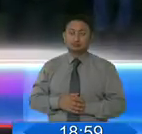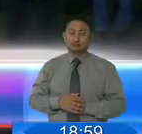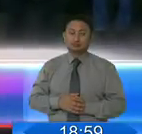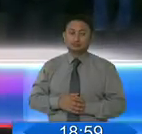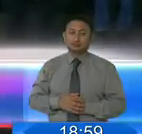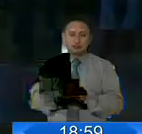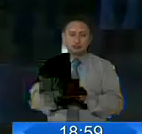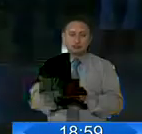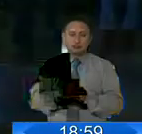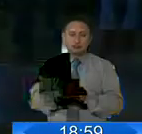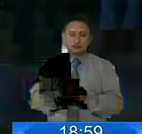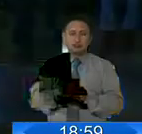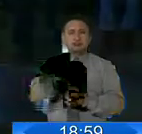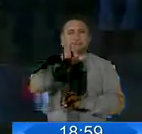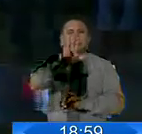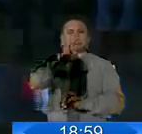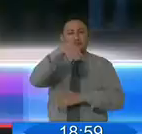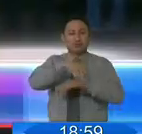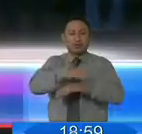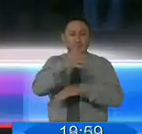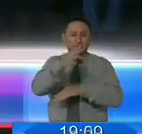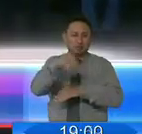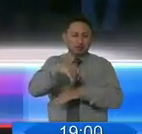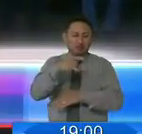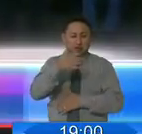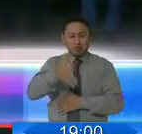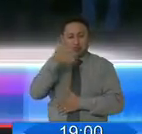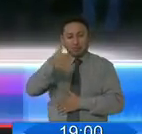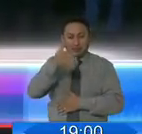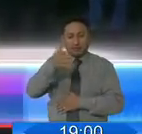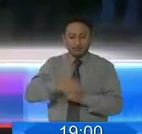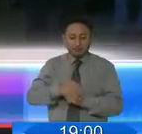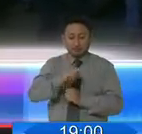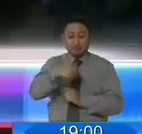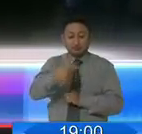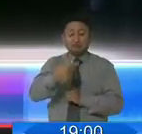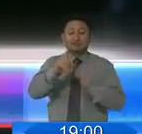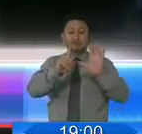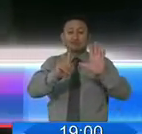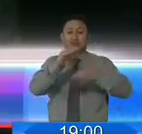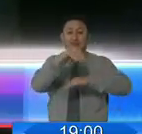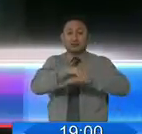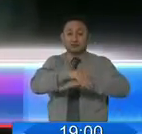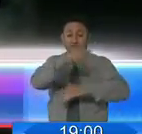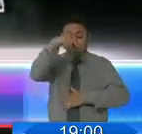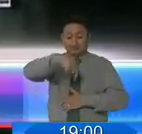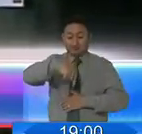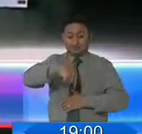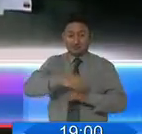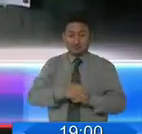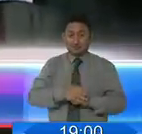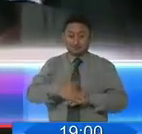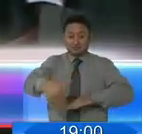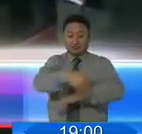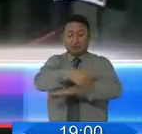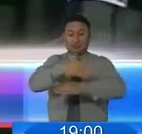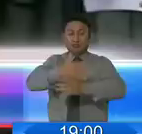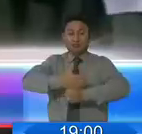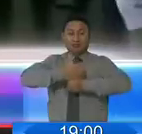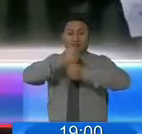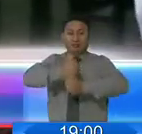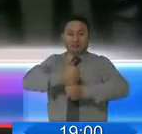justamente esta es para las 5 de la tarde y posteriores a eso a las 6 de la tarde acá justamente en la avenida amazonas